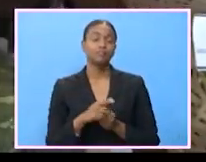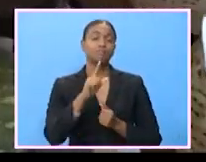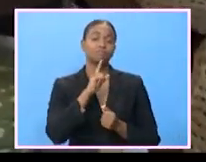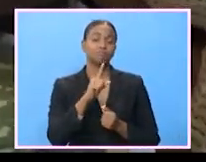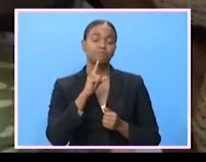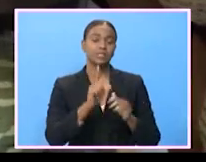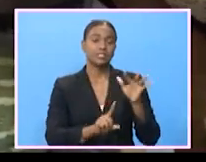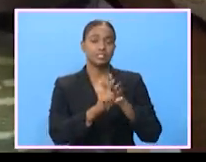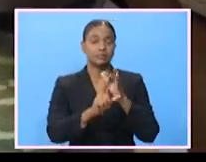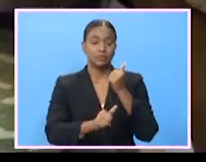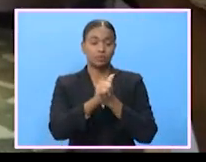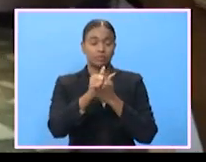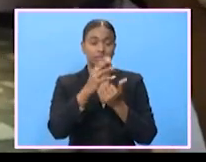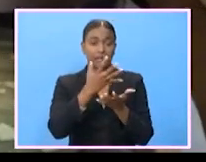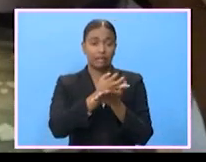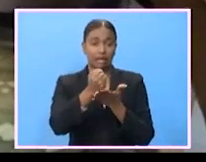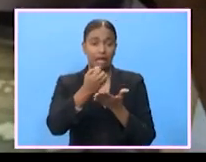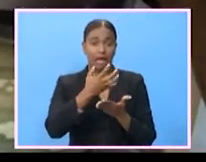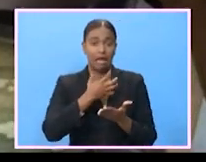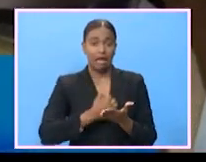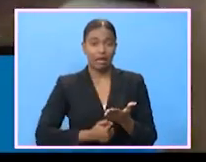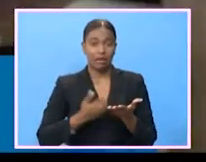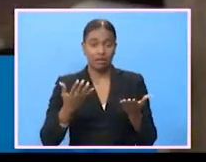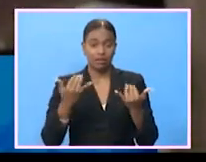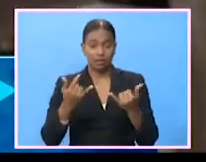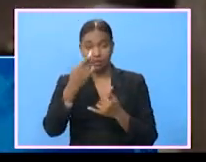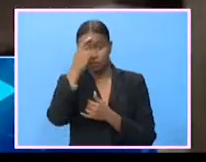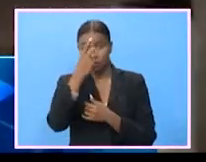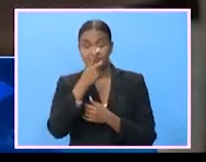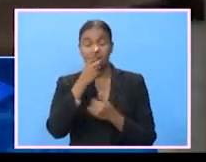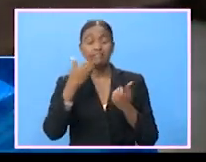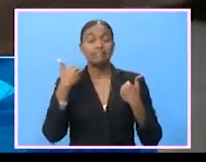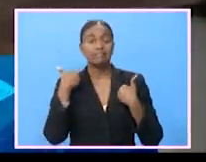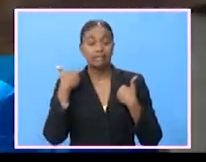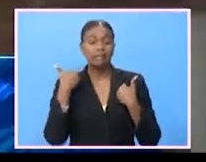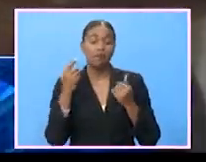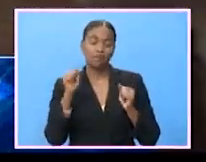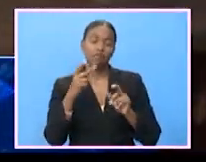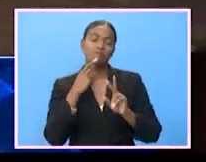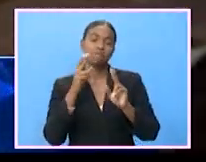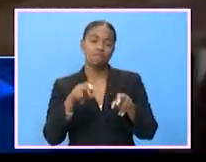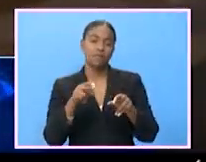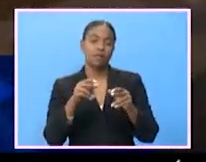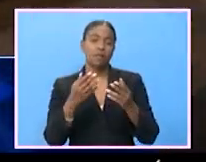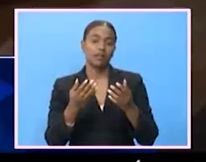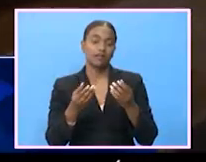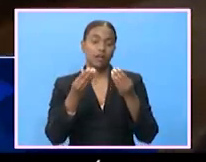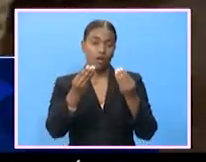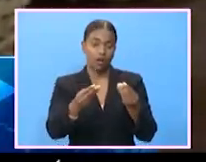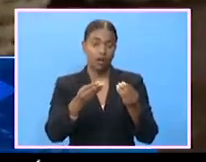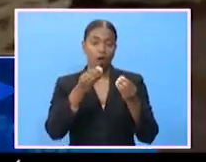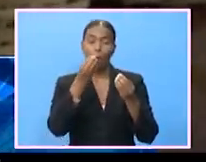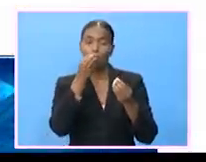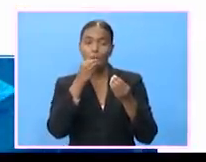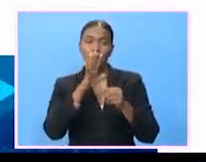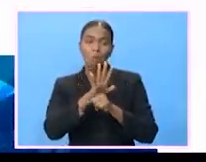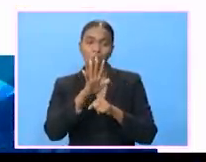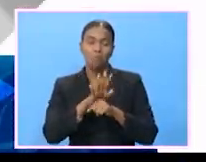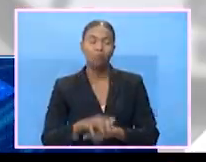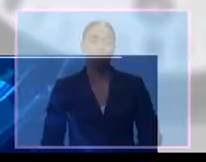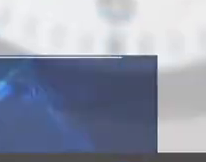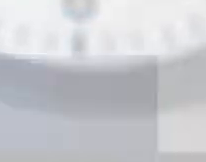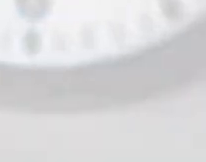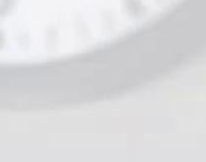de la amenaza de hambruna internacional, el país tiene cómo responder con producción.